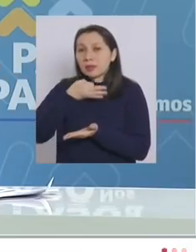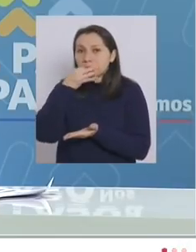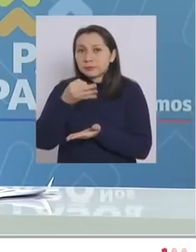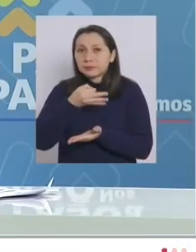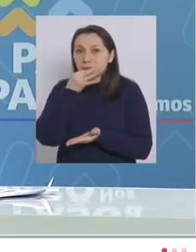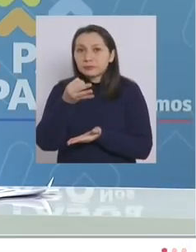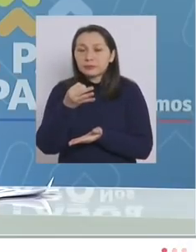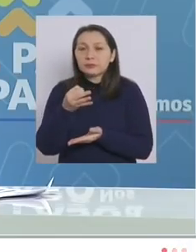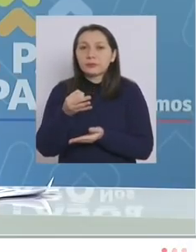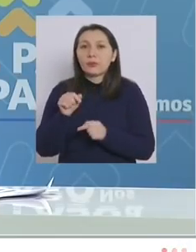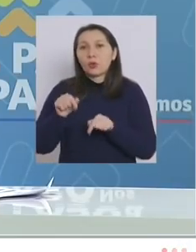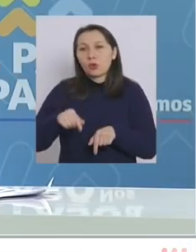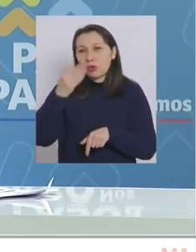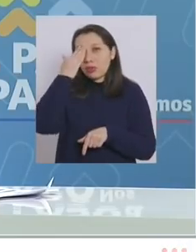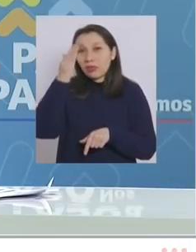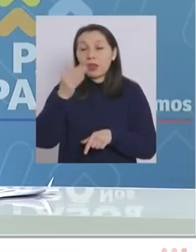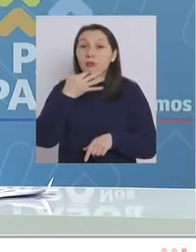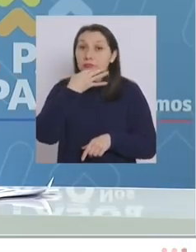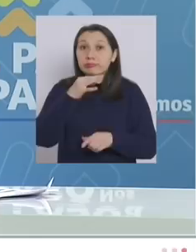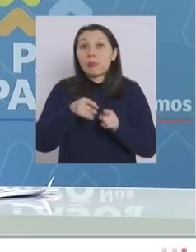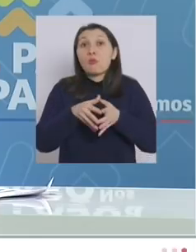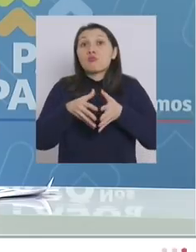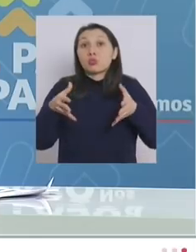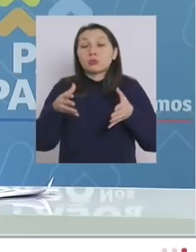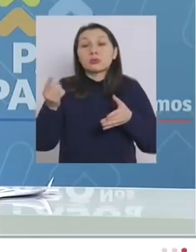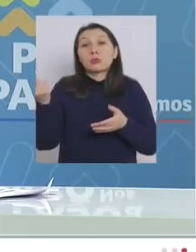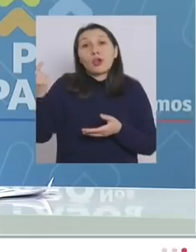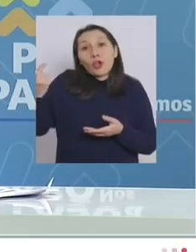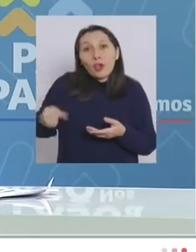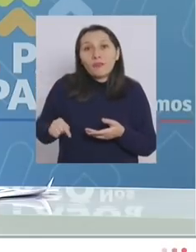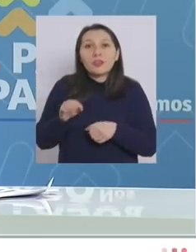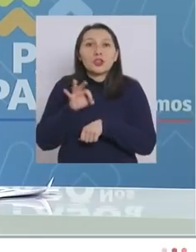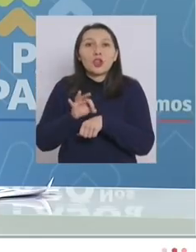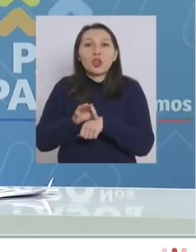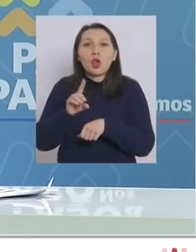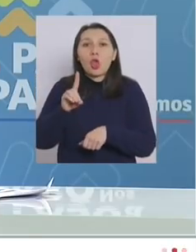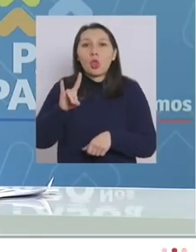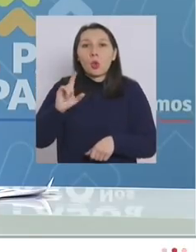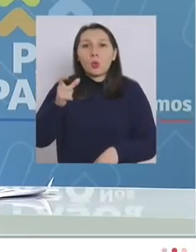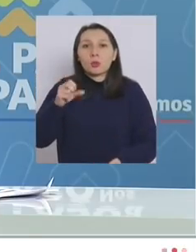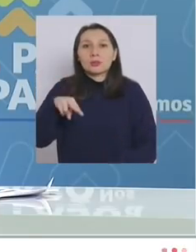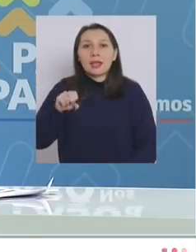palabra. Hoy día he tenido que hablar mucho porque el doctor Duñac no está